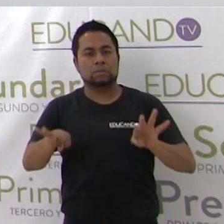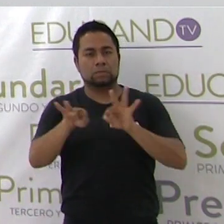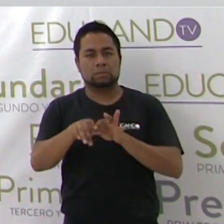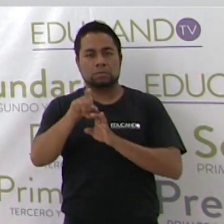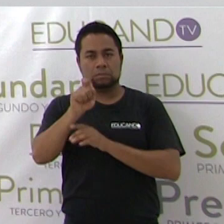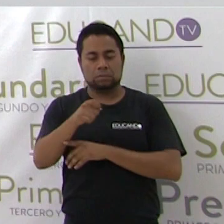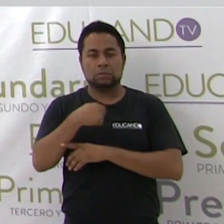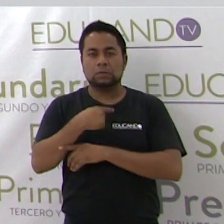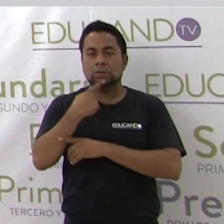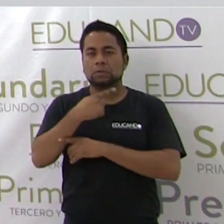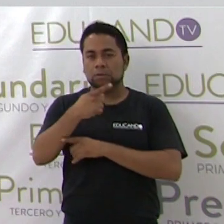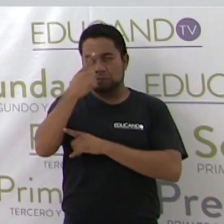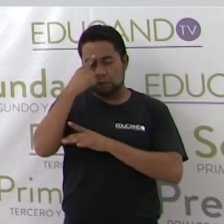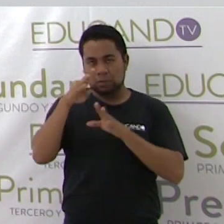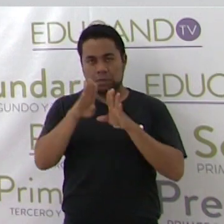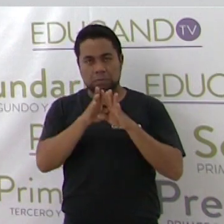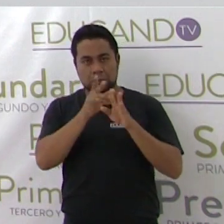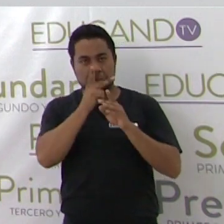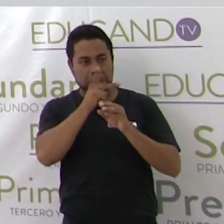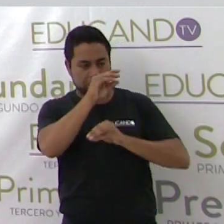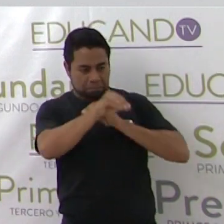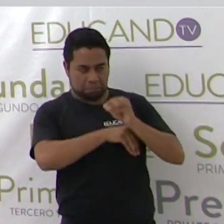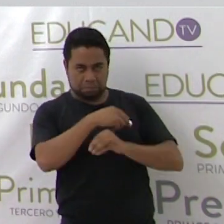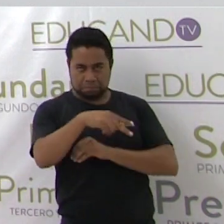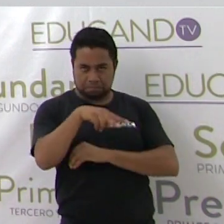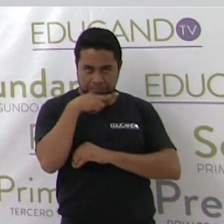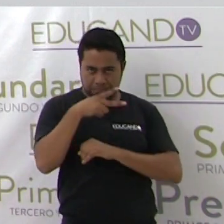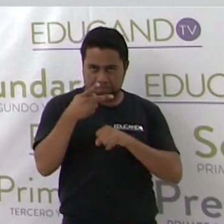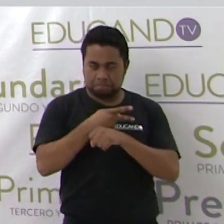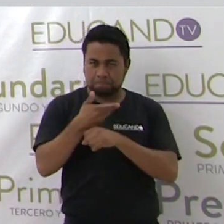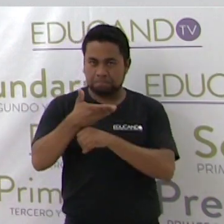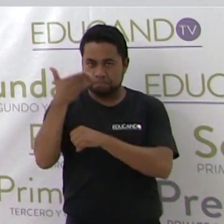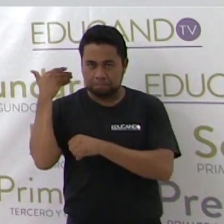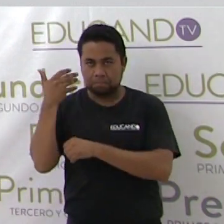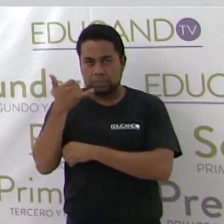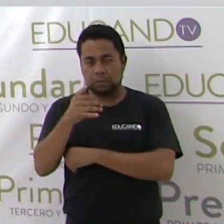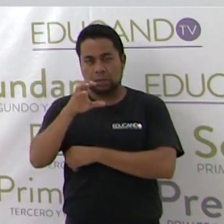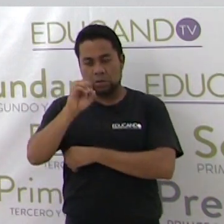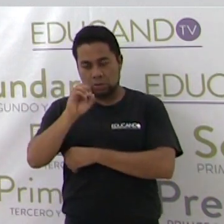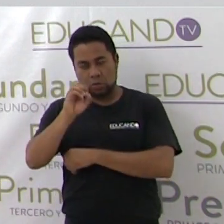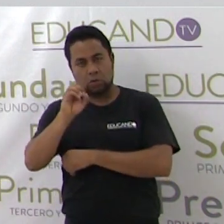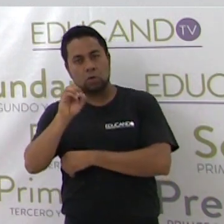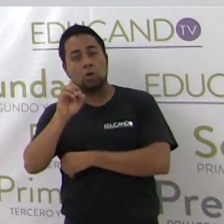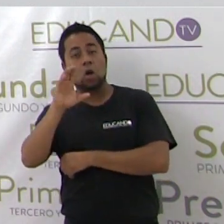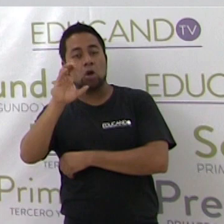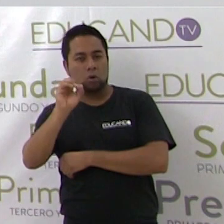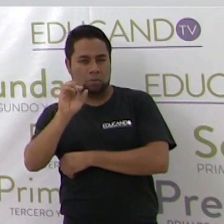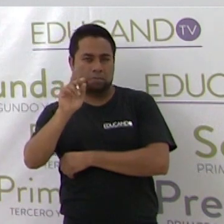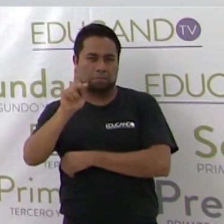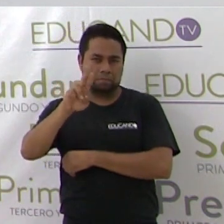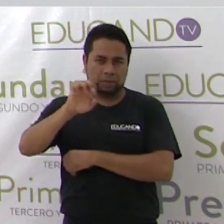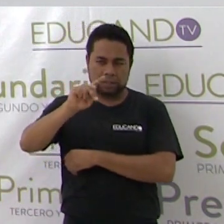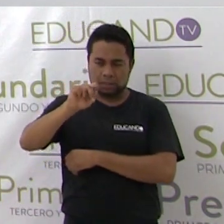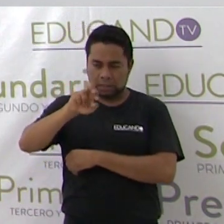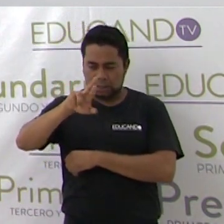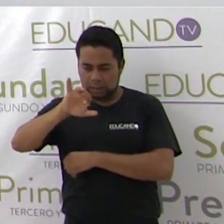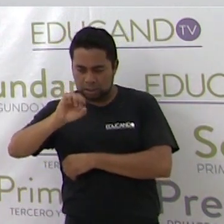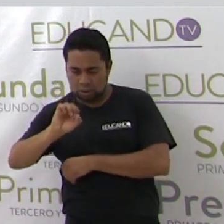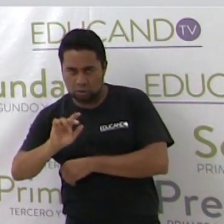me refiero a la conjugación de los verbos en pretérito y copretérito. Mucha atención, vamos a